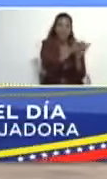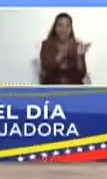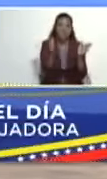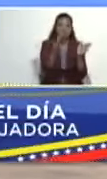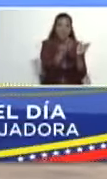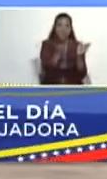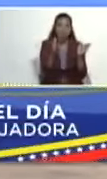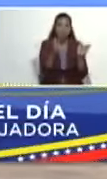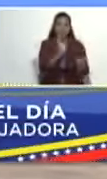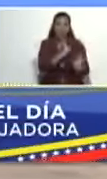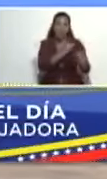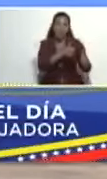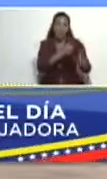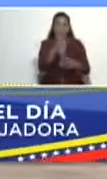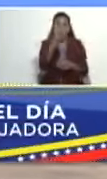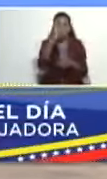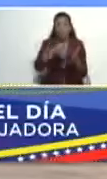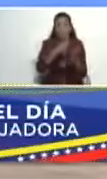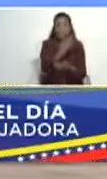en los ingresos.